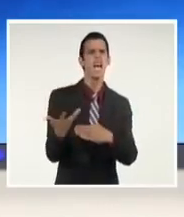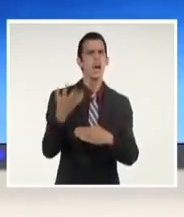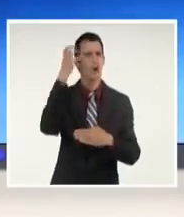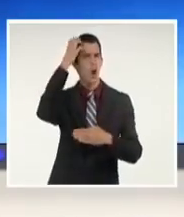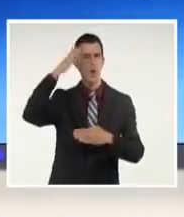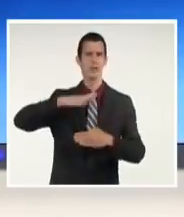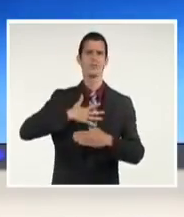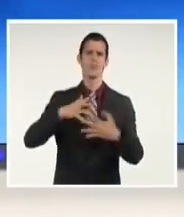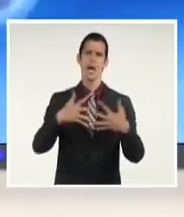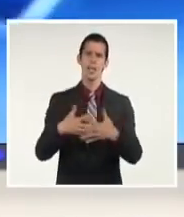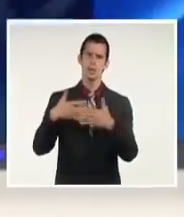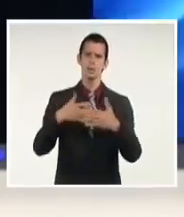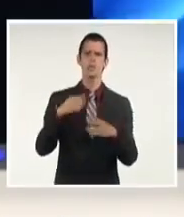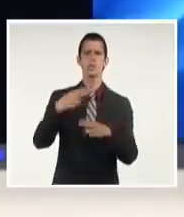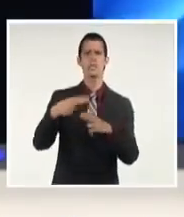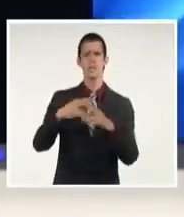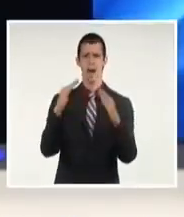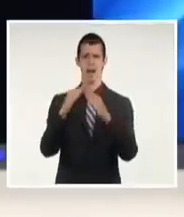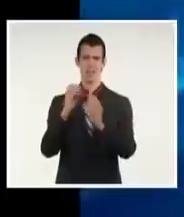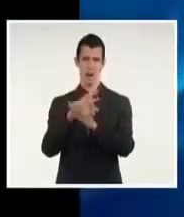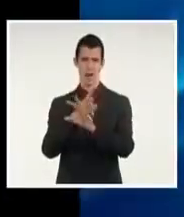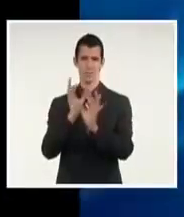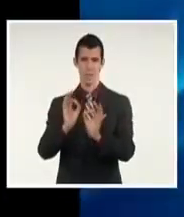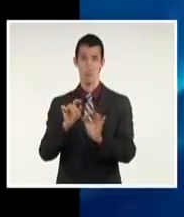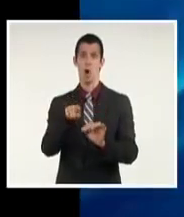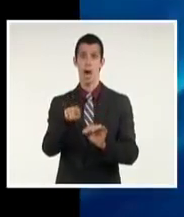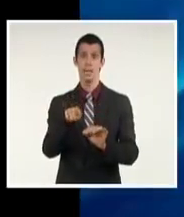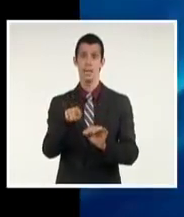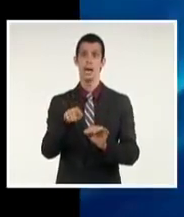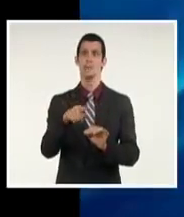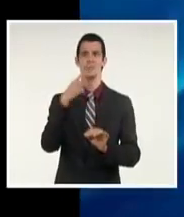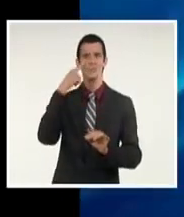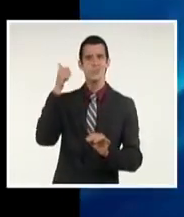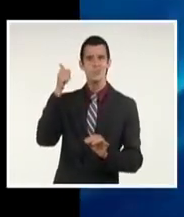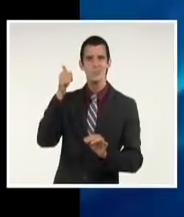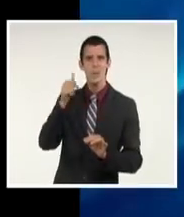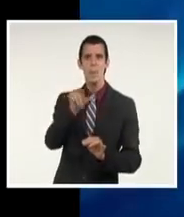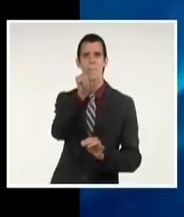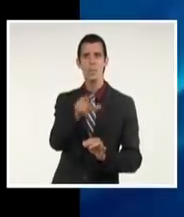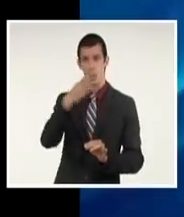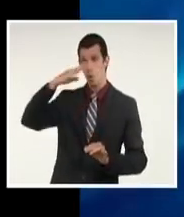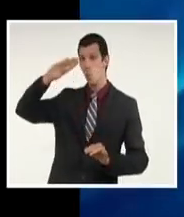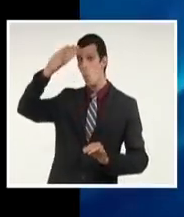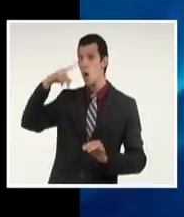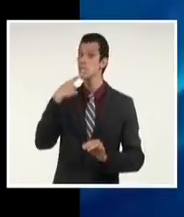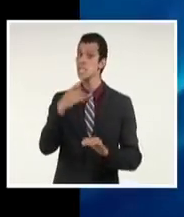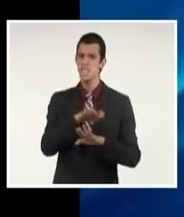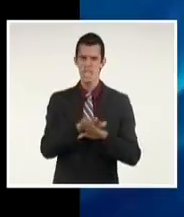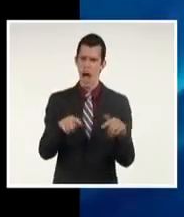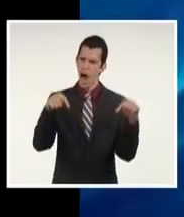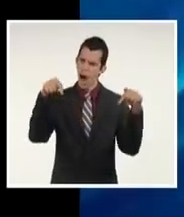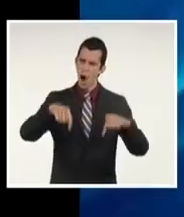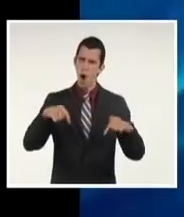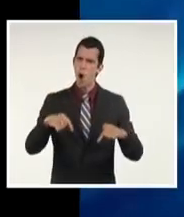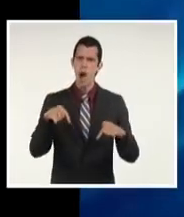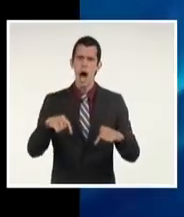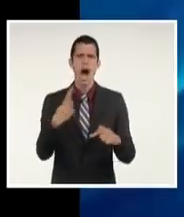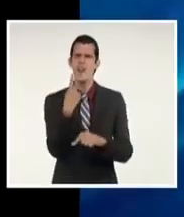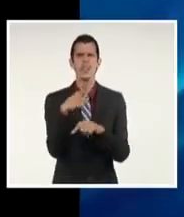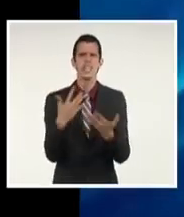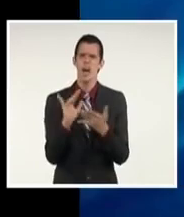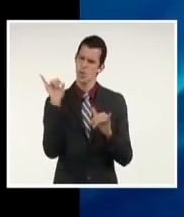en nuestros asuntos internos. Vean ustedes, aquí vemos una imagen de las personas que fueron hasta la Casa Blanca, como